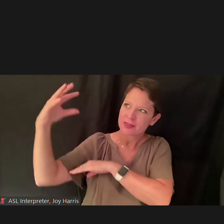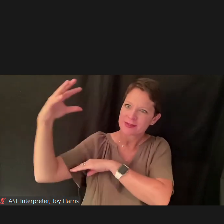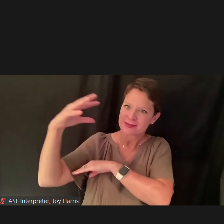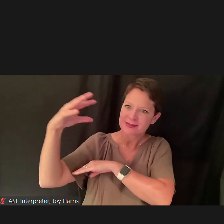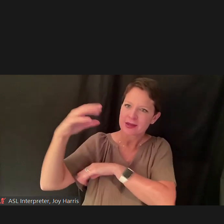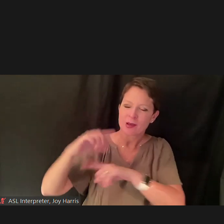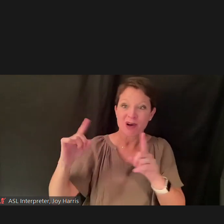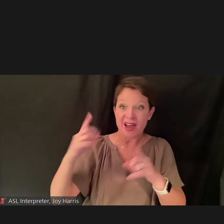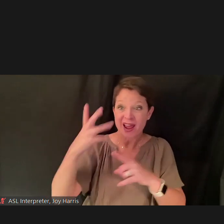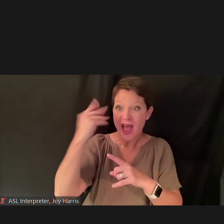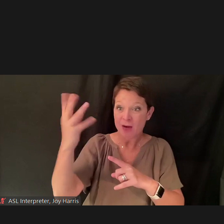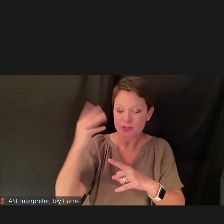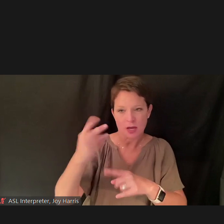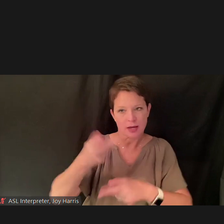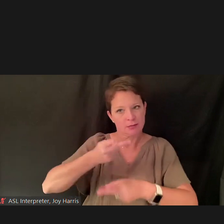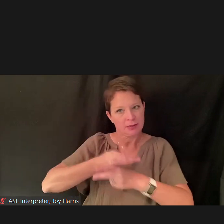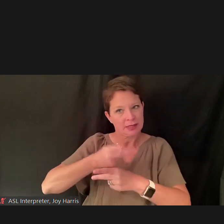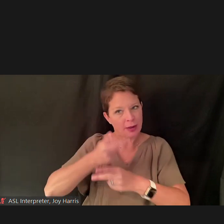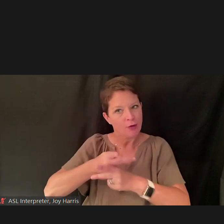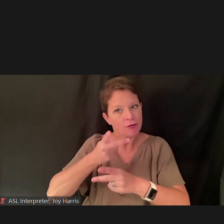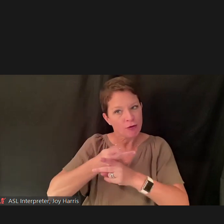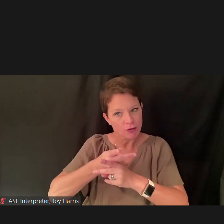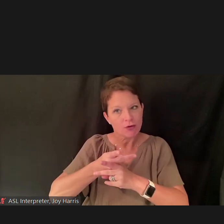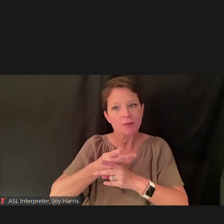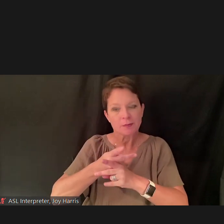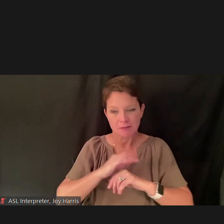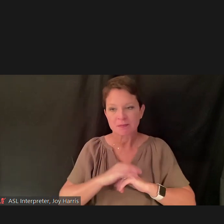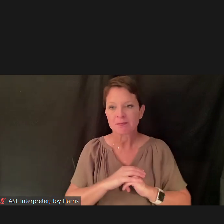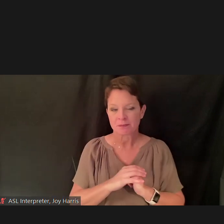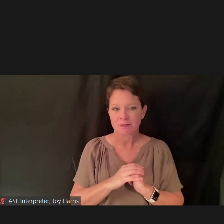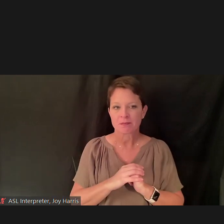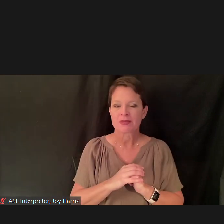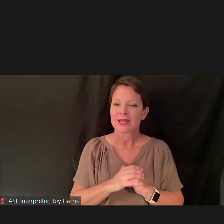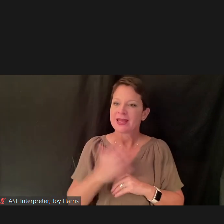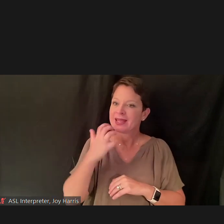día, tenemos más días de sol y pasamos mucho tiempo fuera,